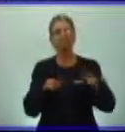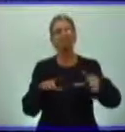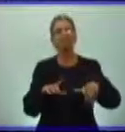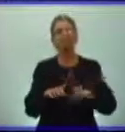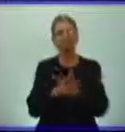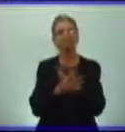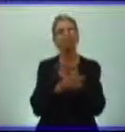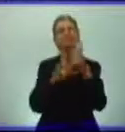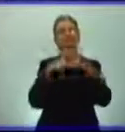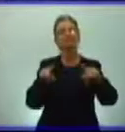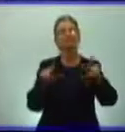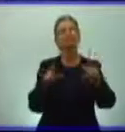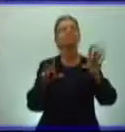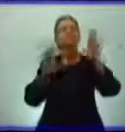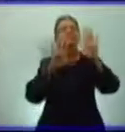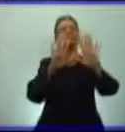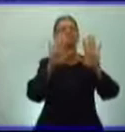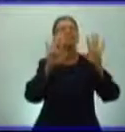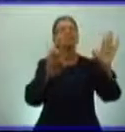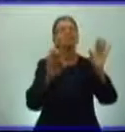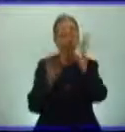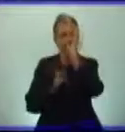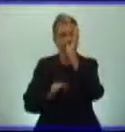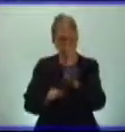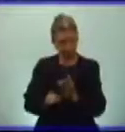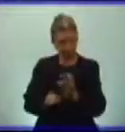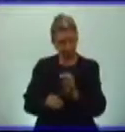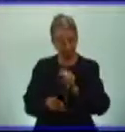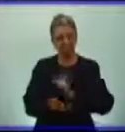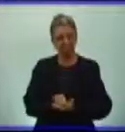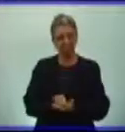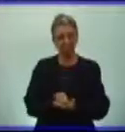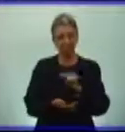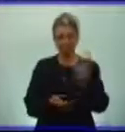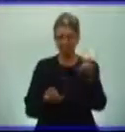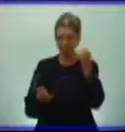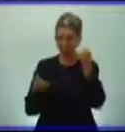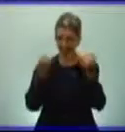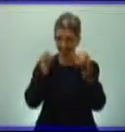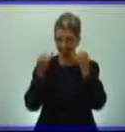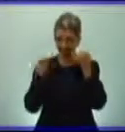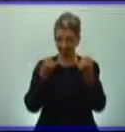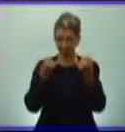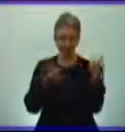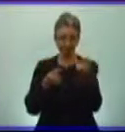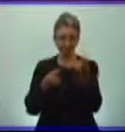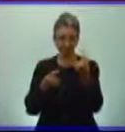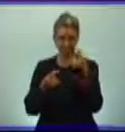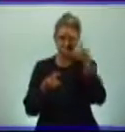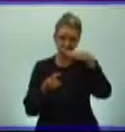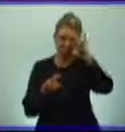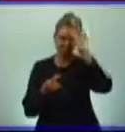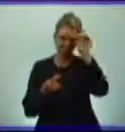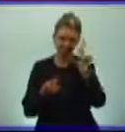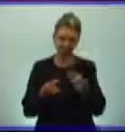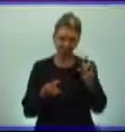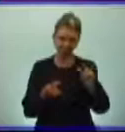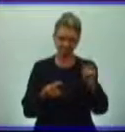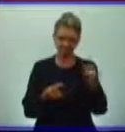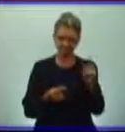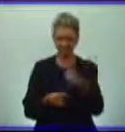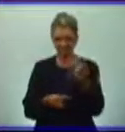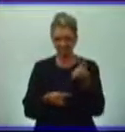atributos debemos siempre respetarlos, pues nos identifican como cubanos. Nuestro